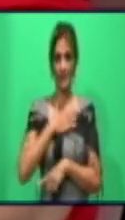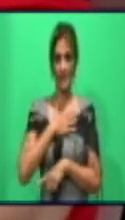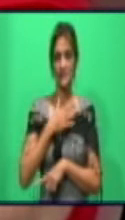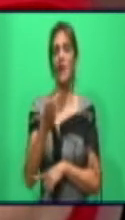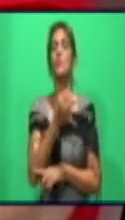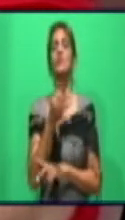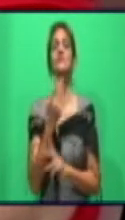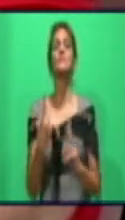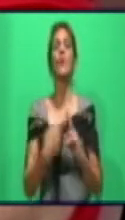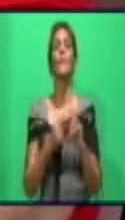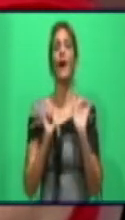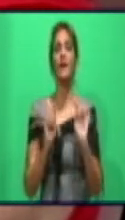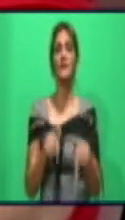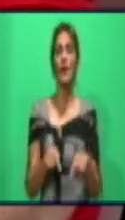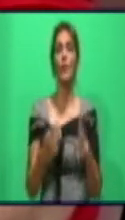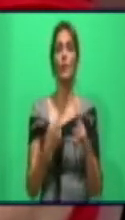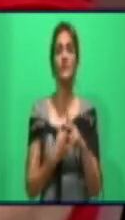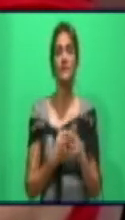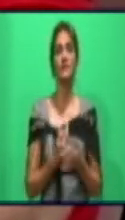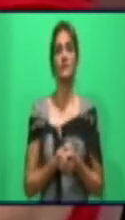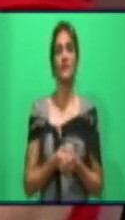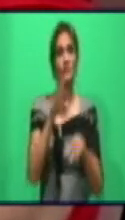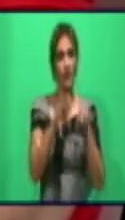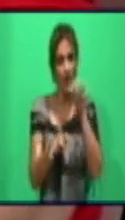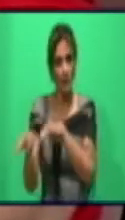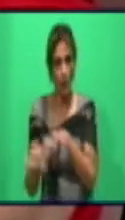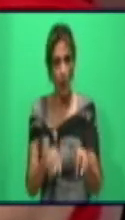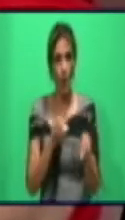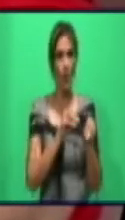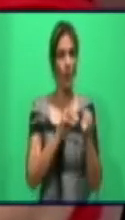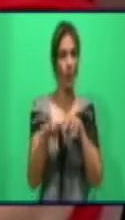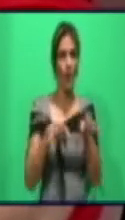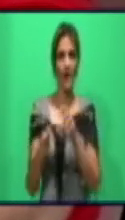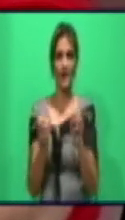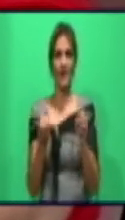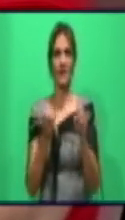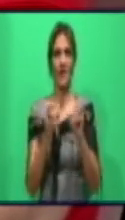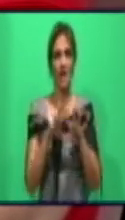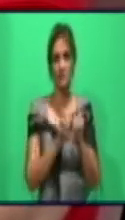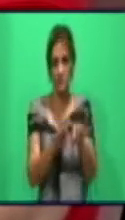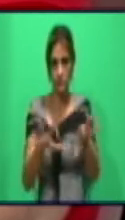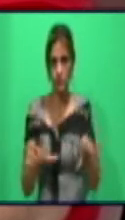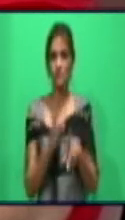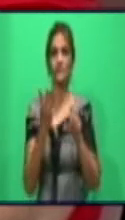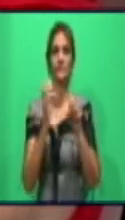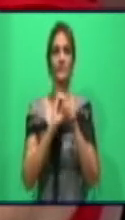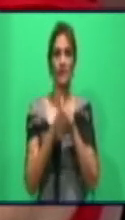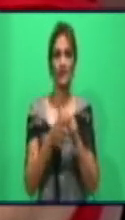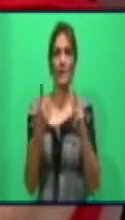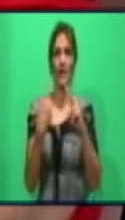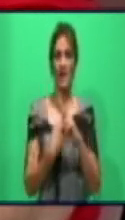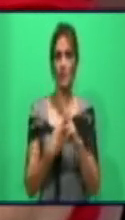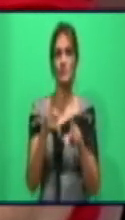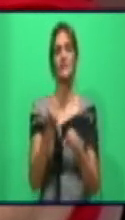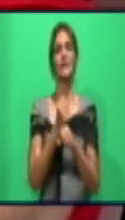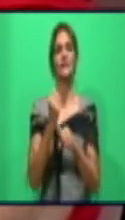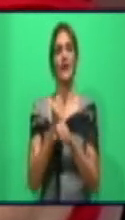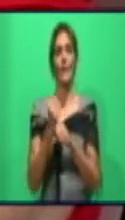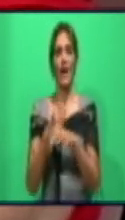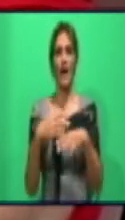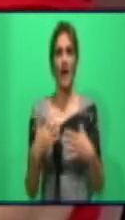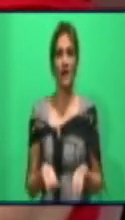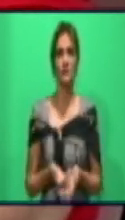Bayamo y dentro de los focos de Bayamo se está trabajando un foco en la maternidad provincial que se encuentra ubicada en el